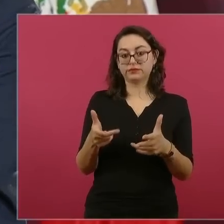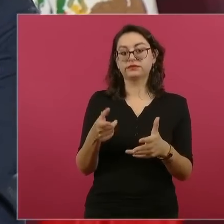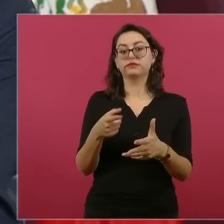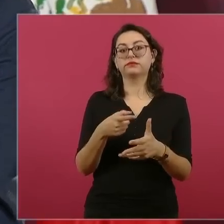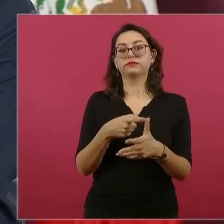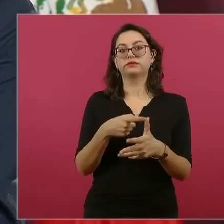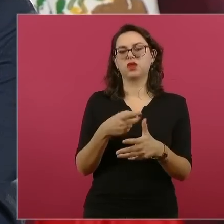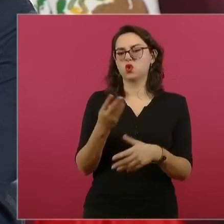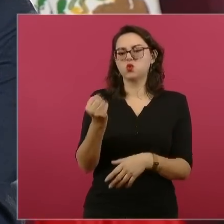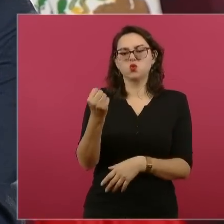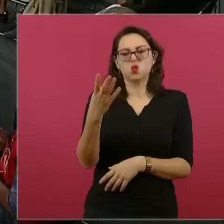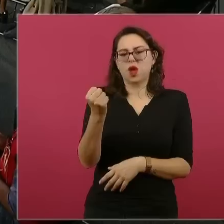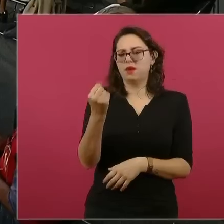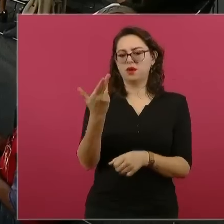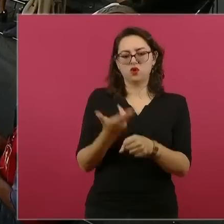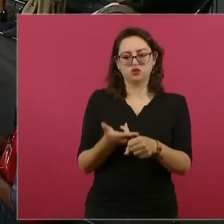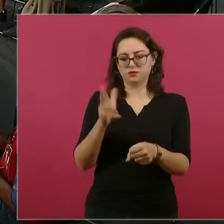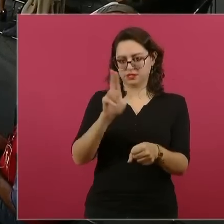estos 9.